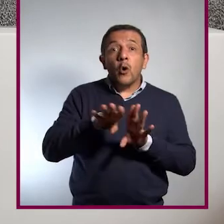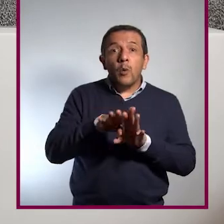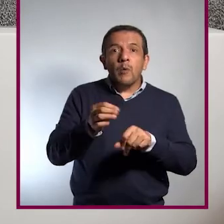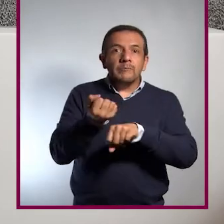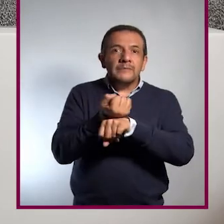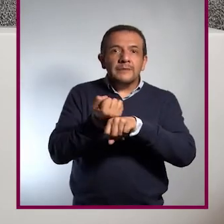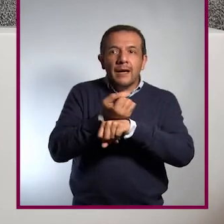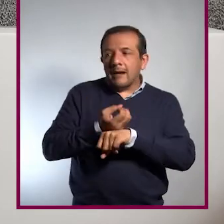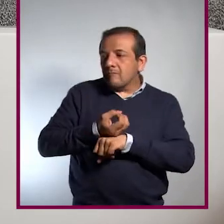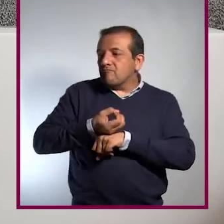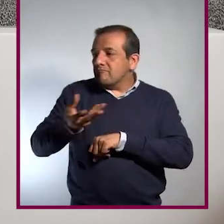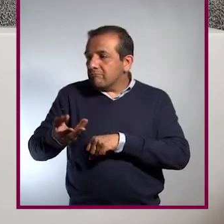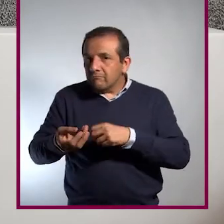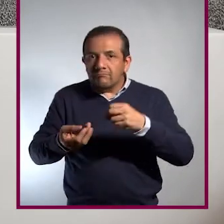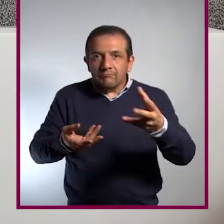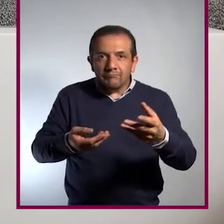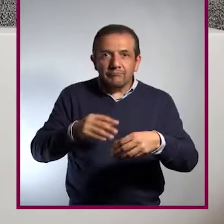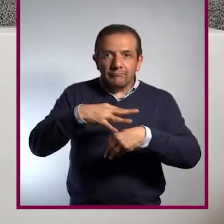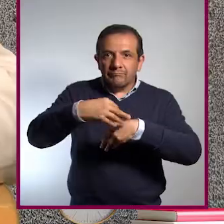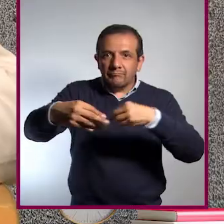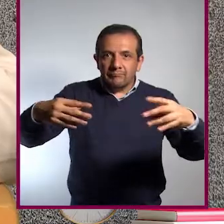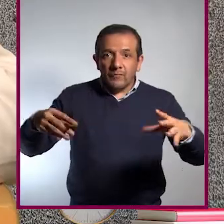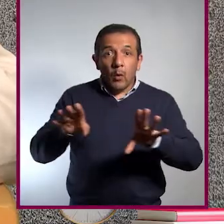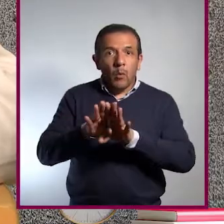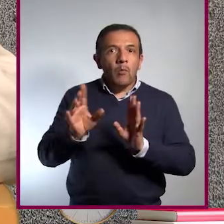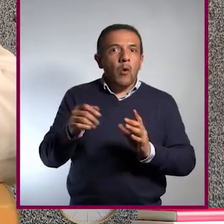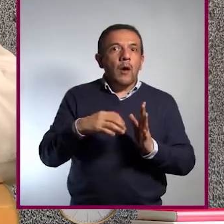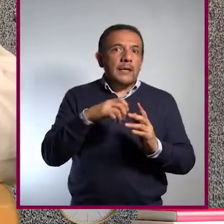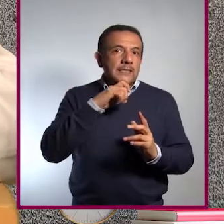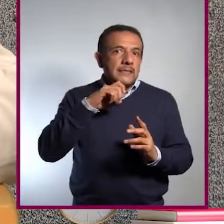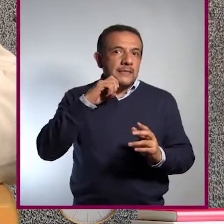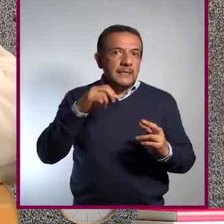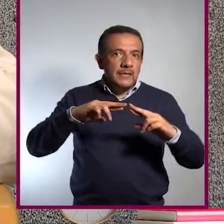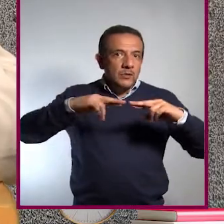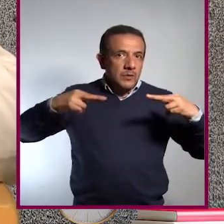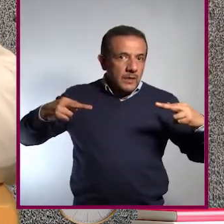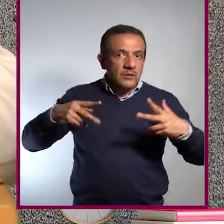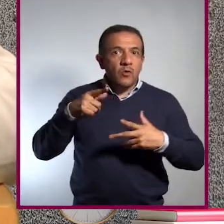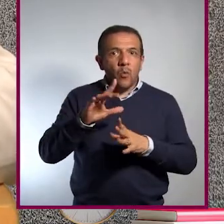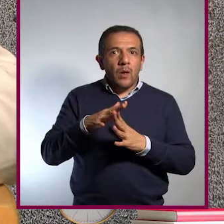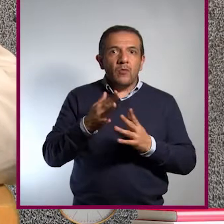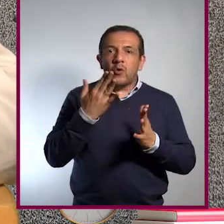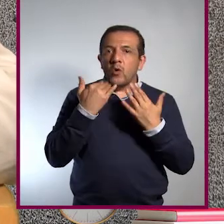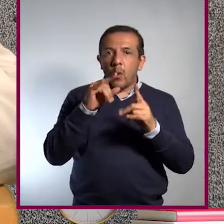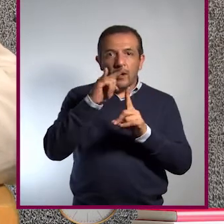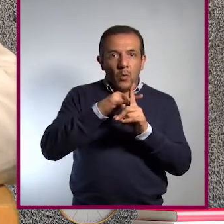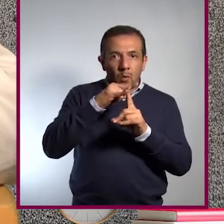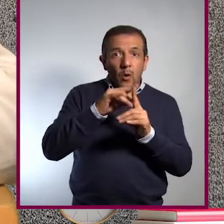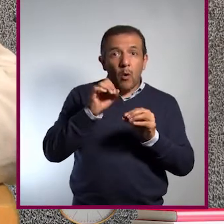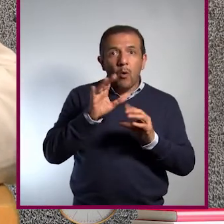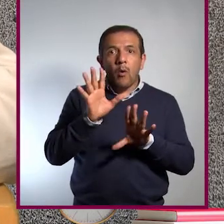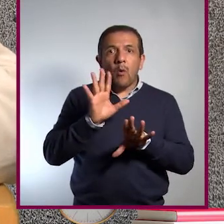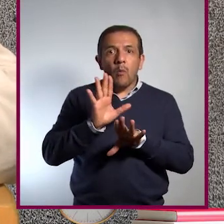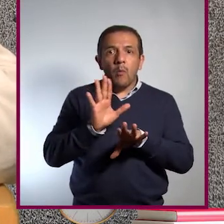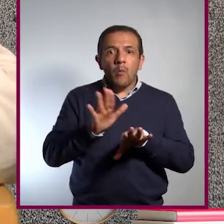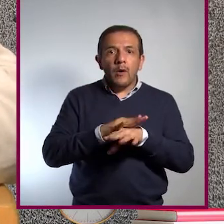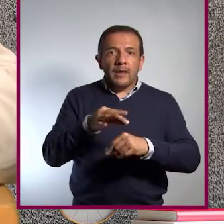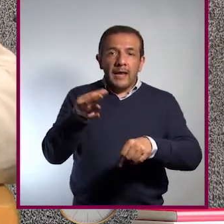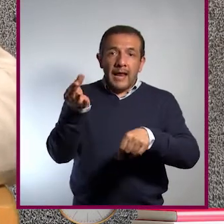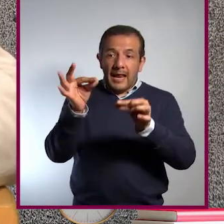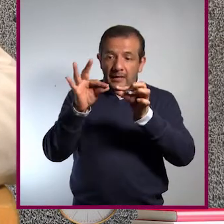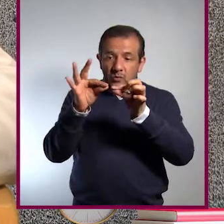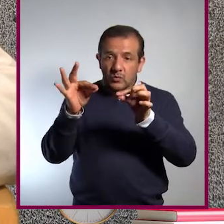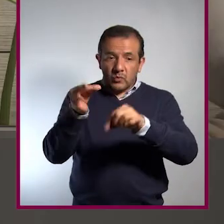transmite a través de la sangre. Por ejemplo, cuando se tienen relaciones sexuales sin protección o por el intercambio